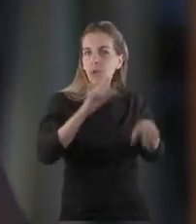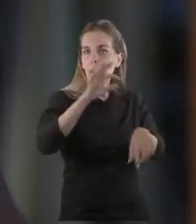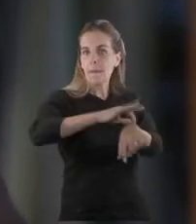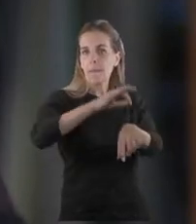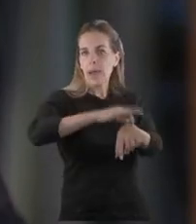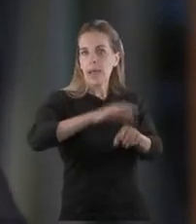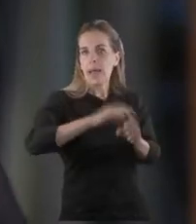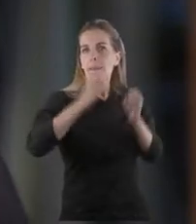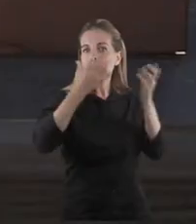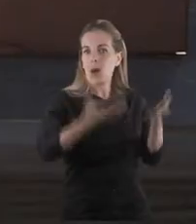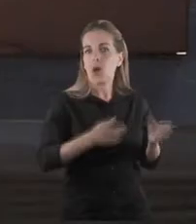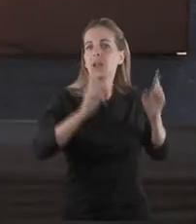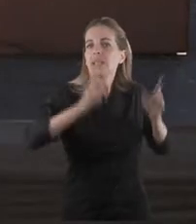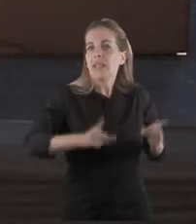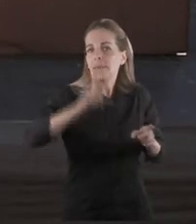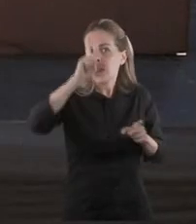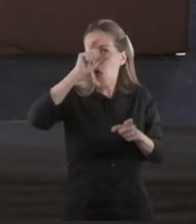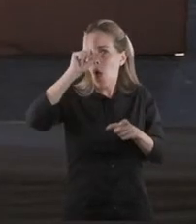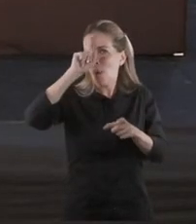y también una terapia intensiva.